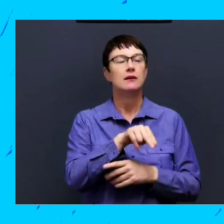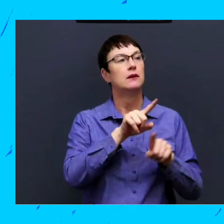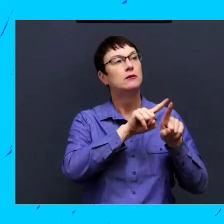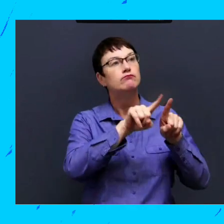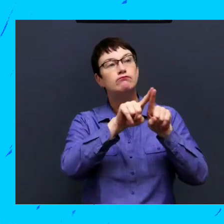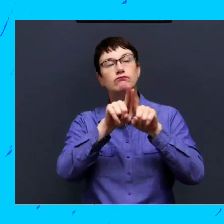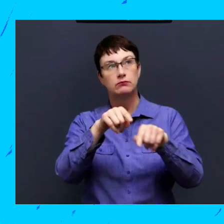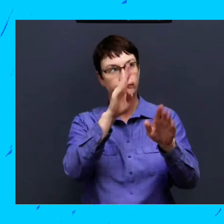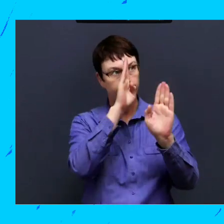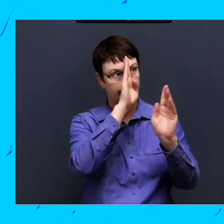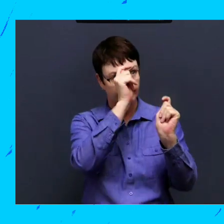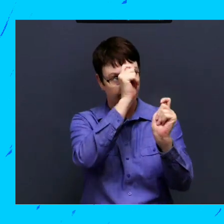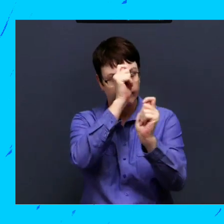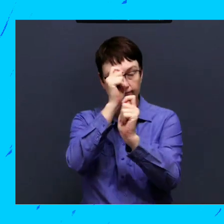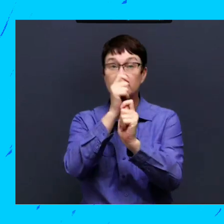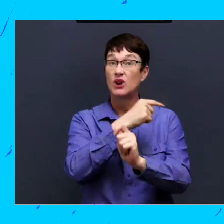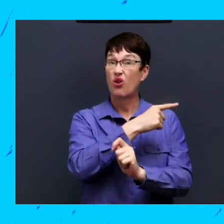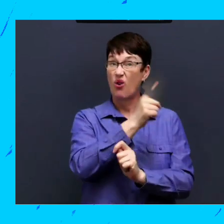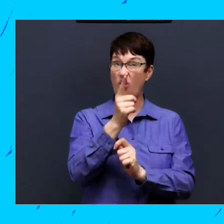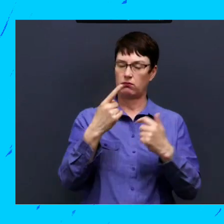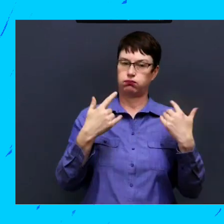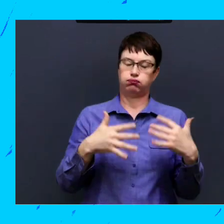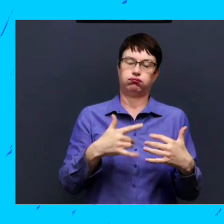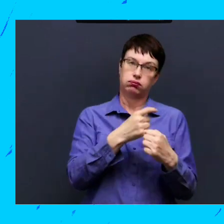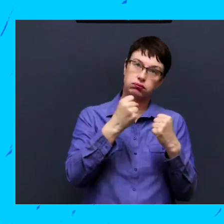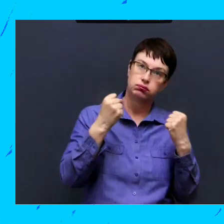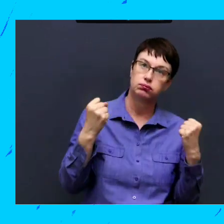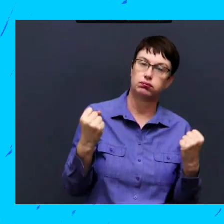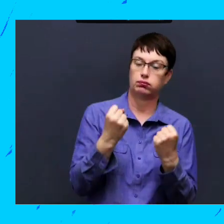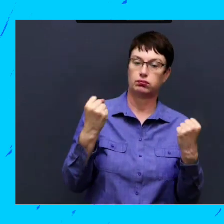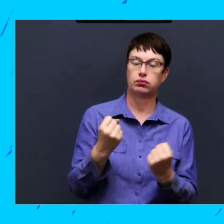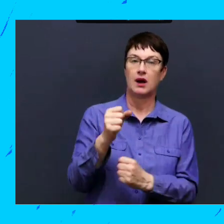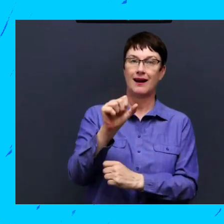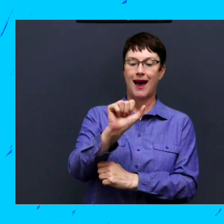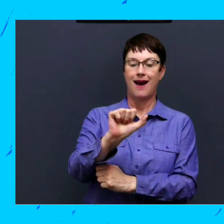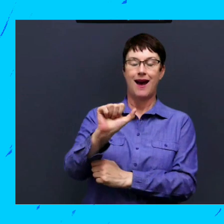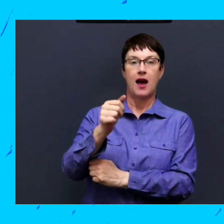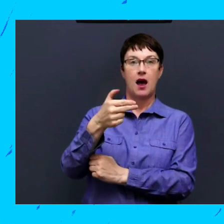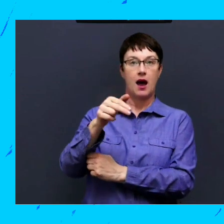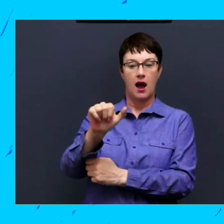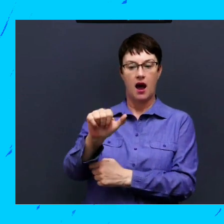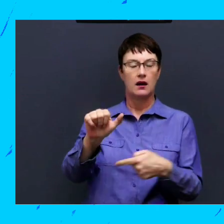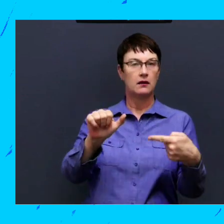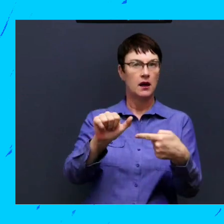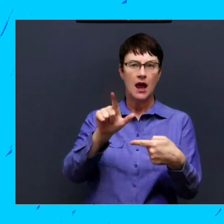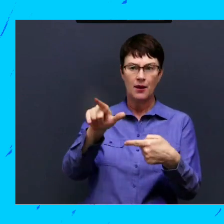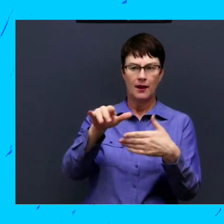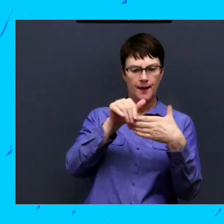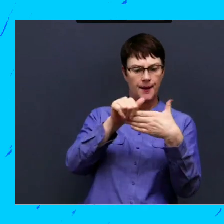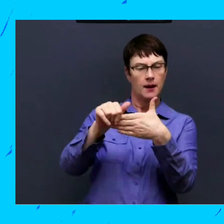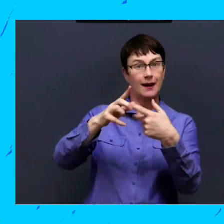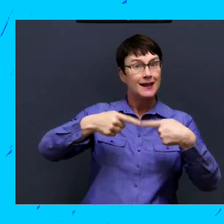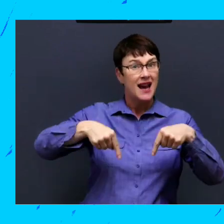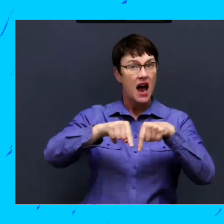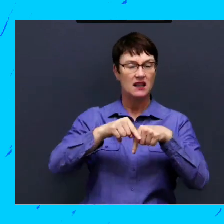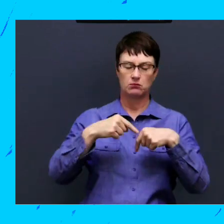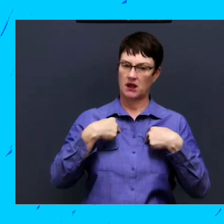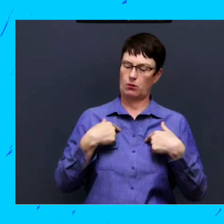a hablar sobre bienestar de los jóvenes y el rol importante del HAL